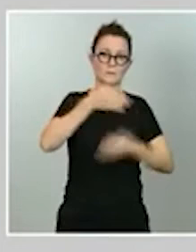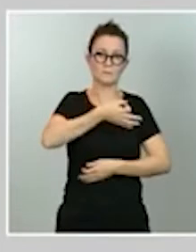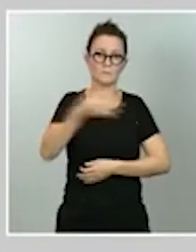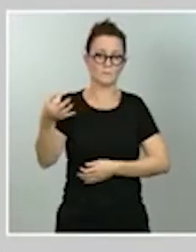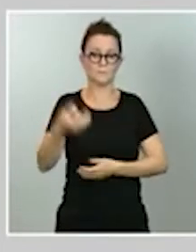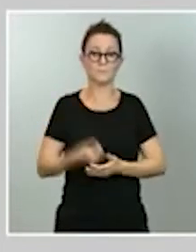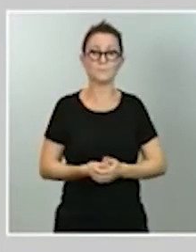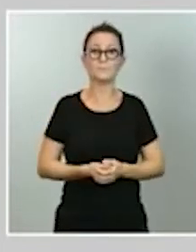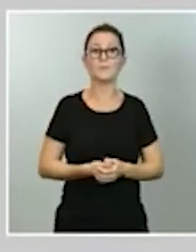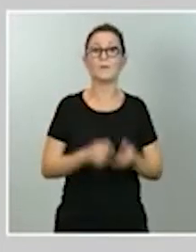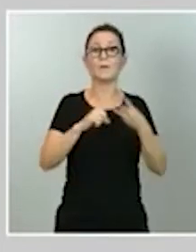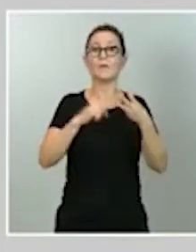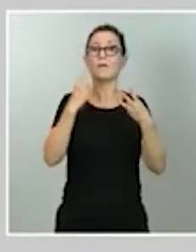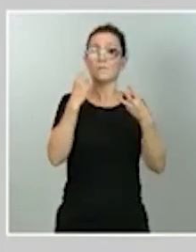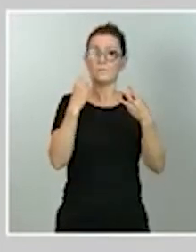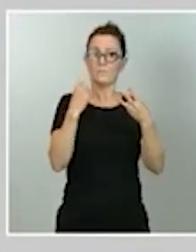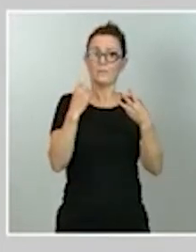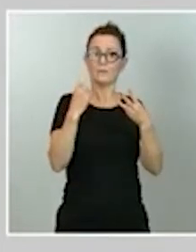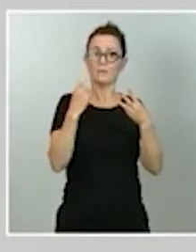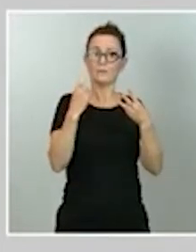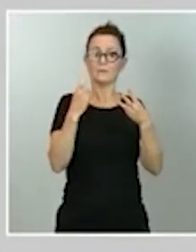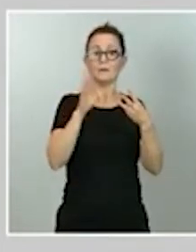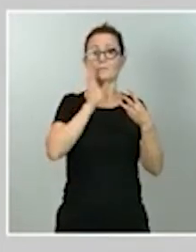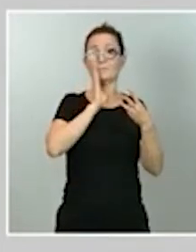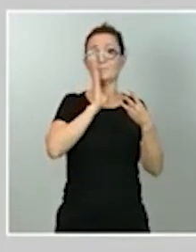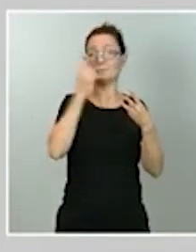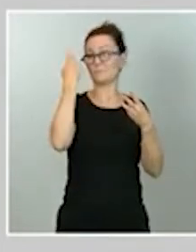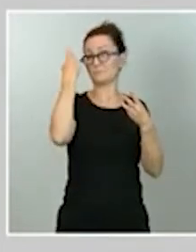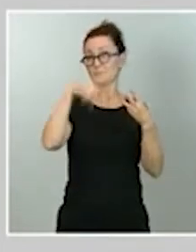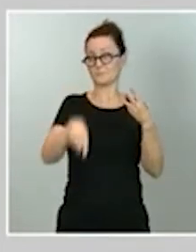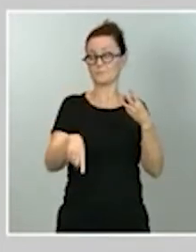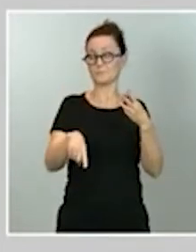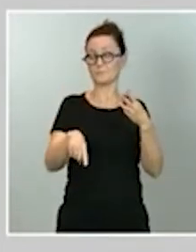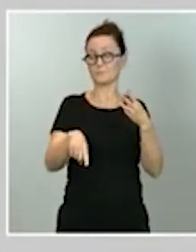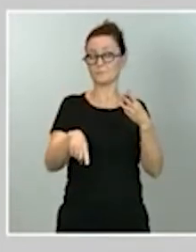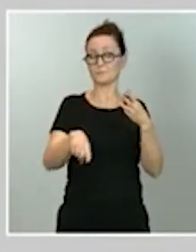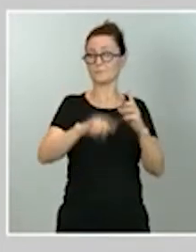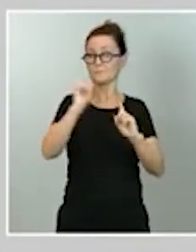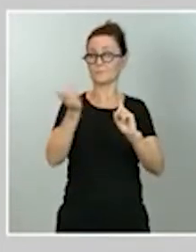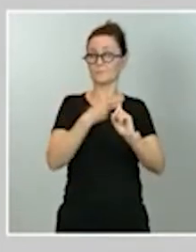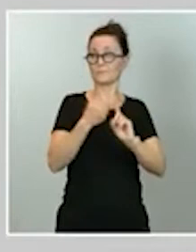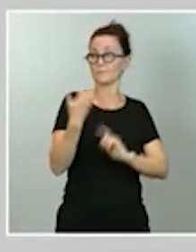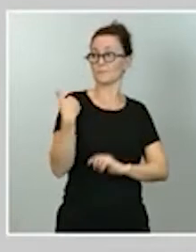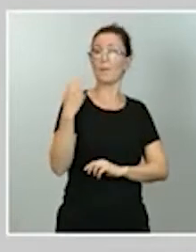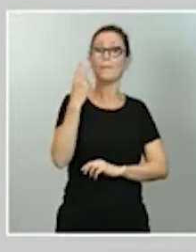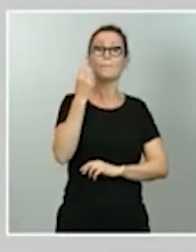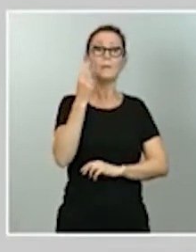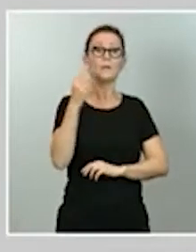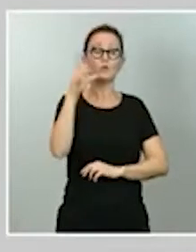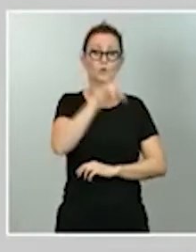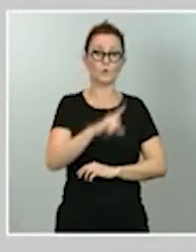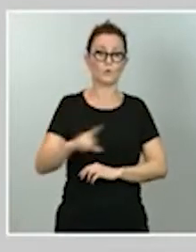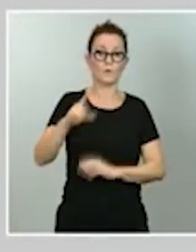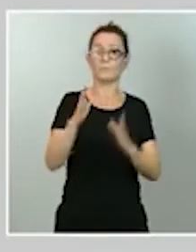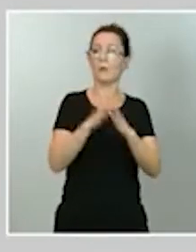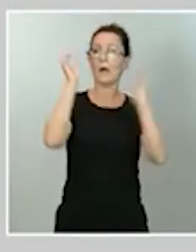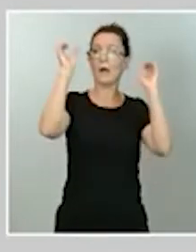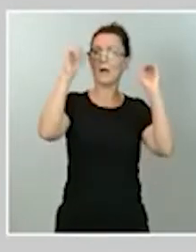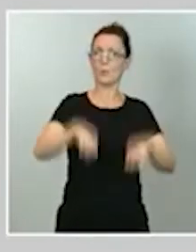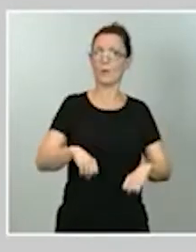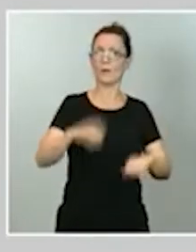tercer elemento como saben el que se consiguió el pasado 21 de julio con el acuerdo histórico del consejo europeo